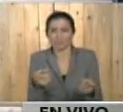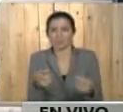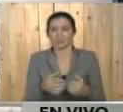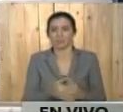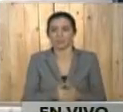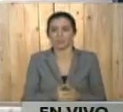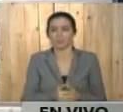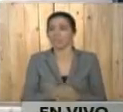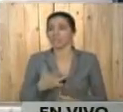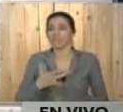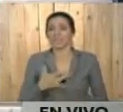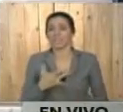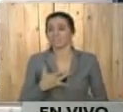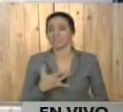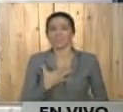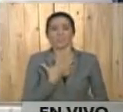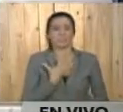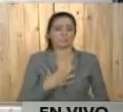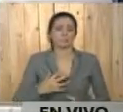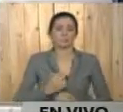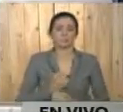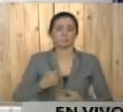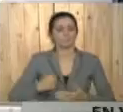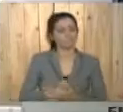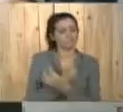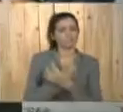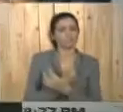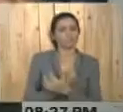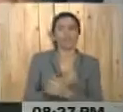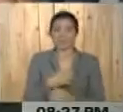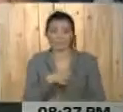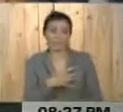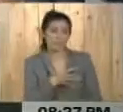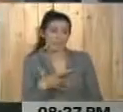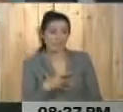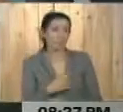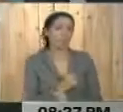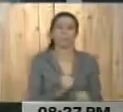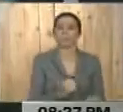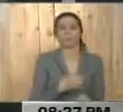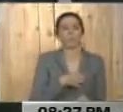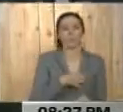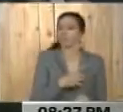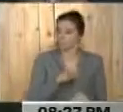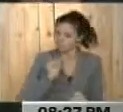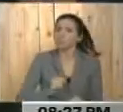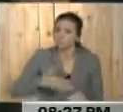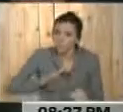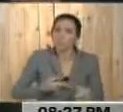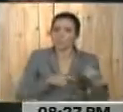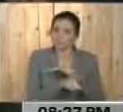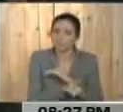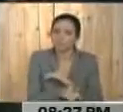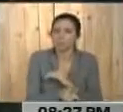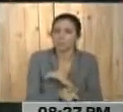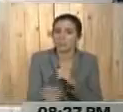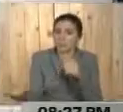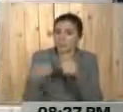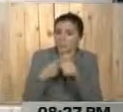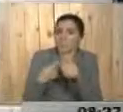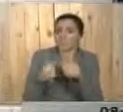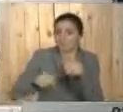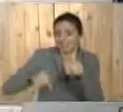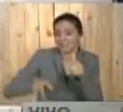no sientan ninguna frustración si quieren estudiar las carreras priorizadas de la República. Una de ellas es la